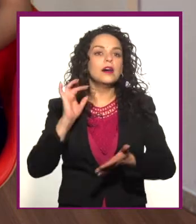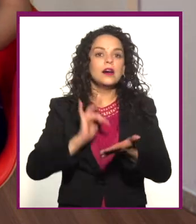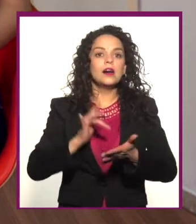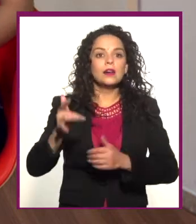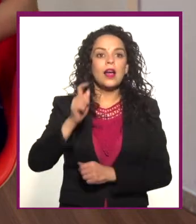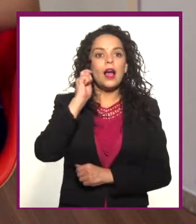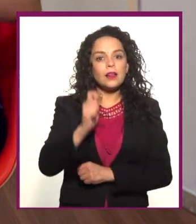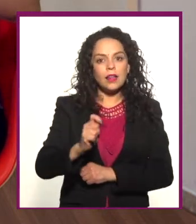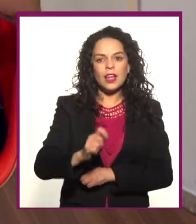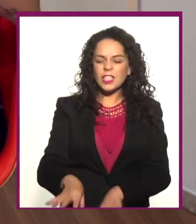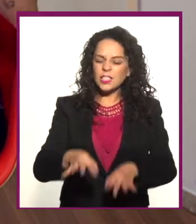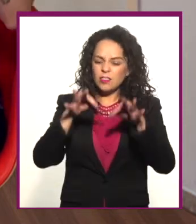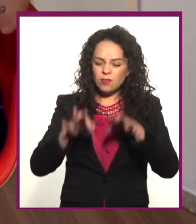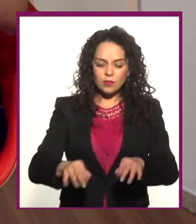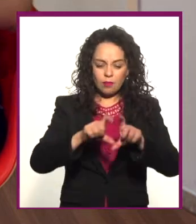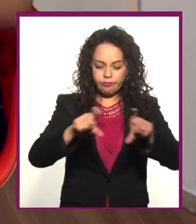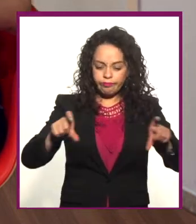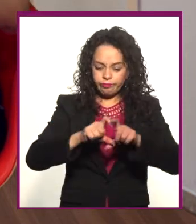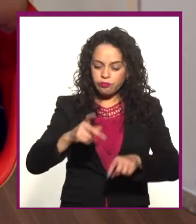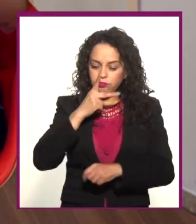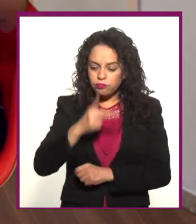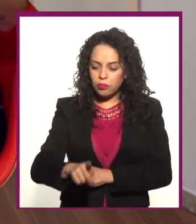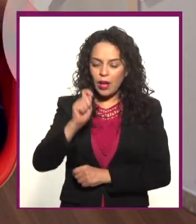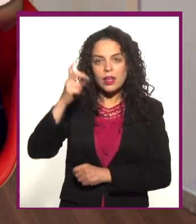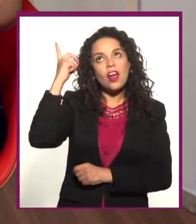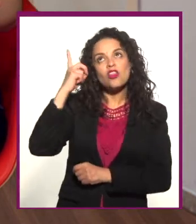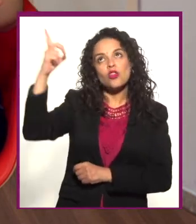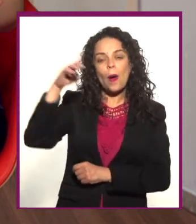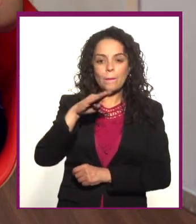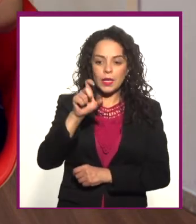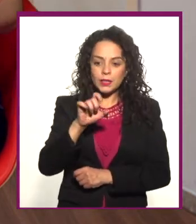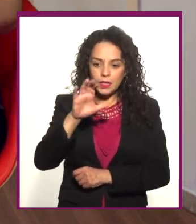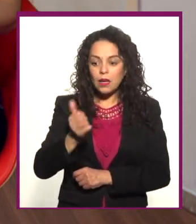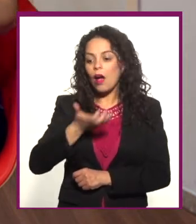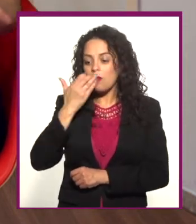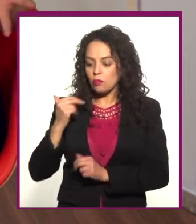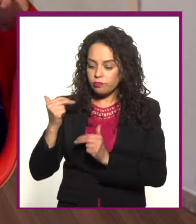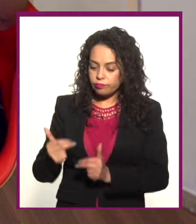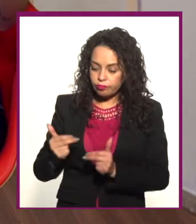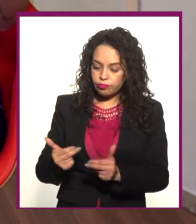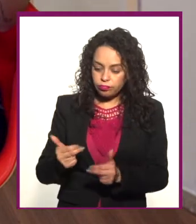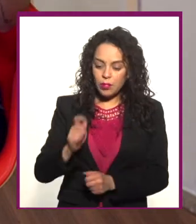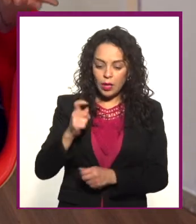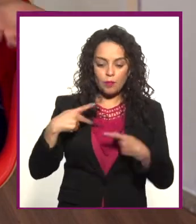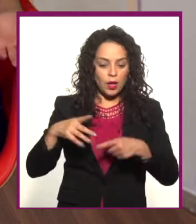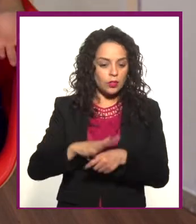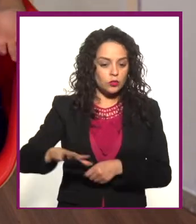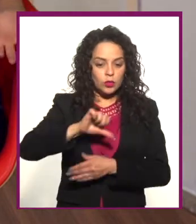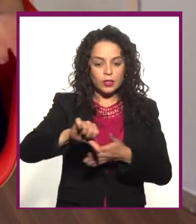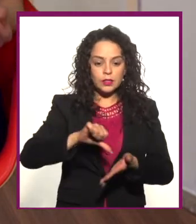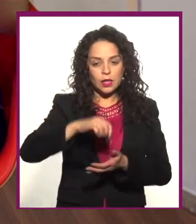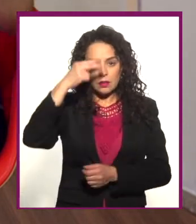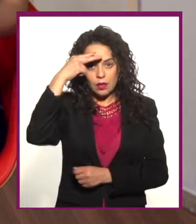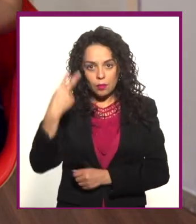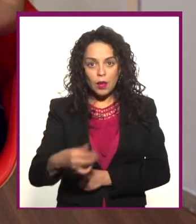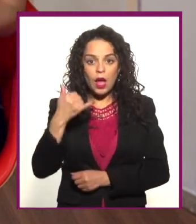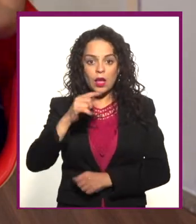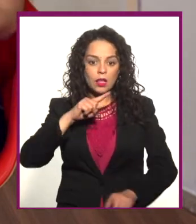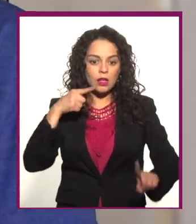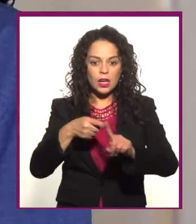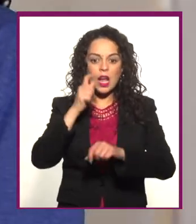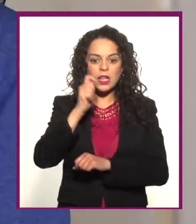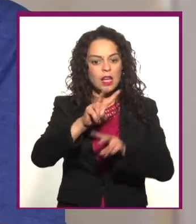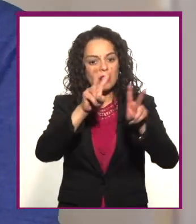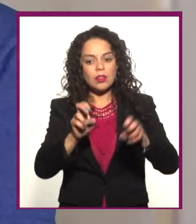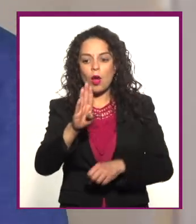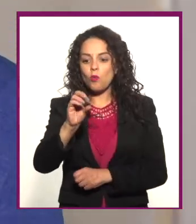le debemos las descripciones precisas de los dioses mexicas, las costumbres de los pobladores del centro de México y su conocimiento